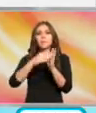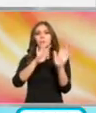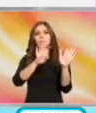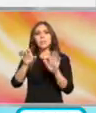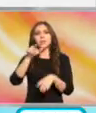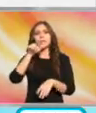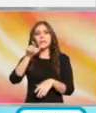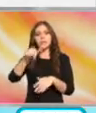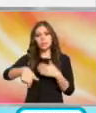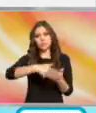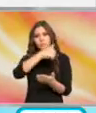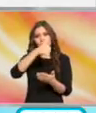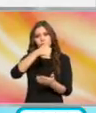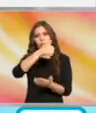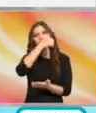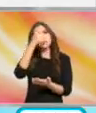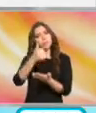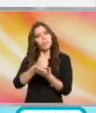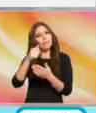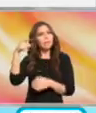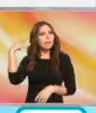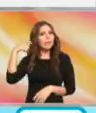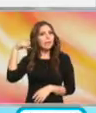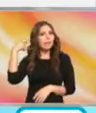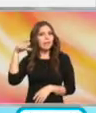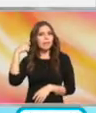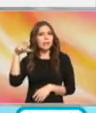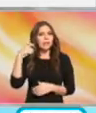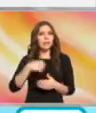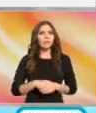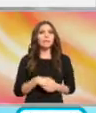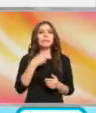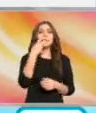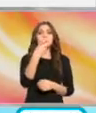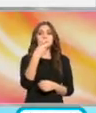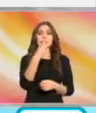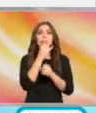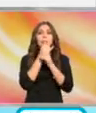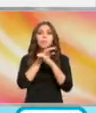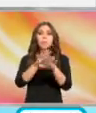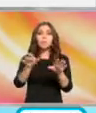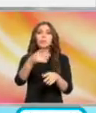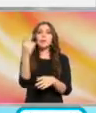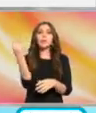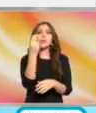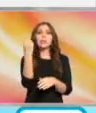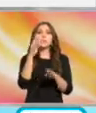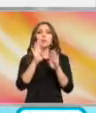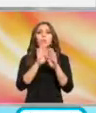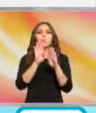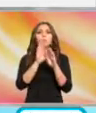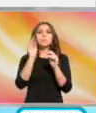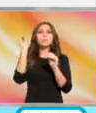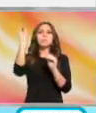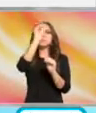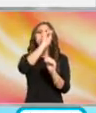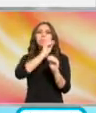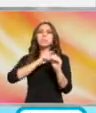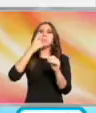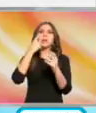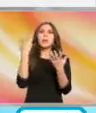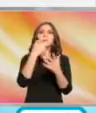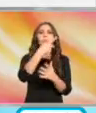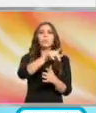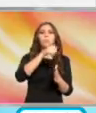1917 en la ciudad de Querétaro. Esos son los datos que necesitamos para hacer una carta natal astrológica. Y fíjate que en